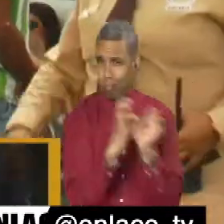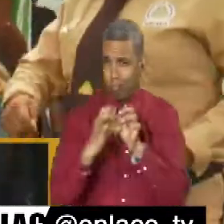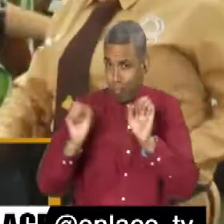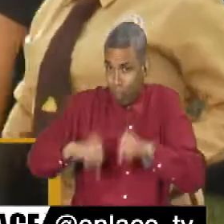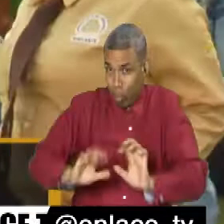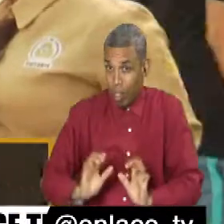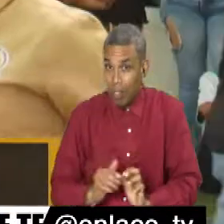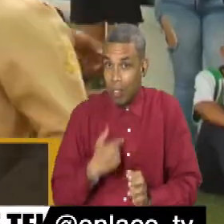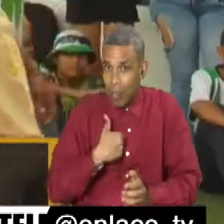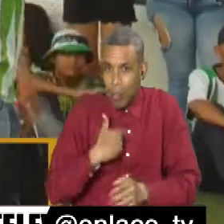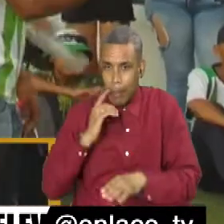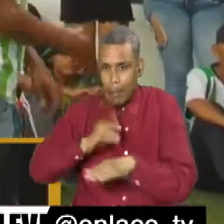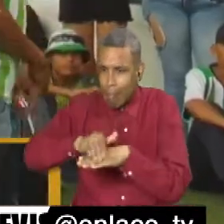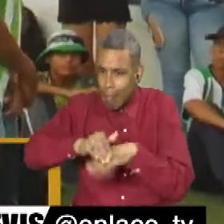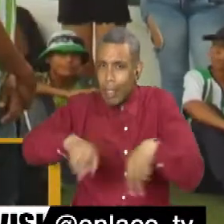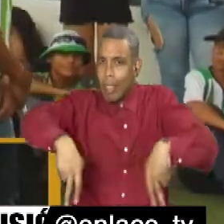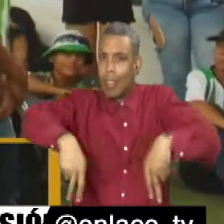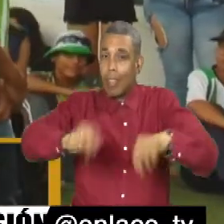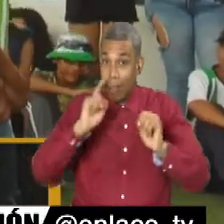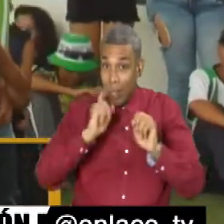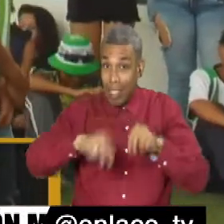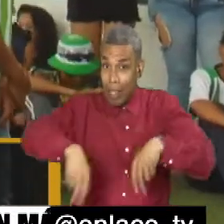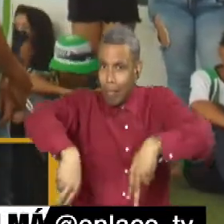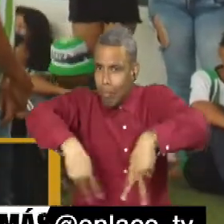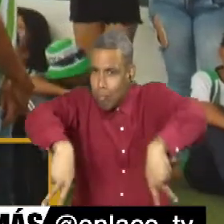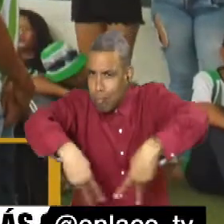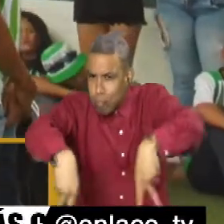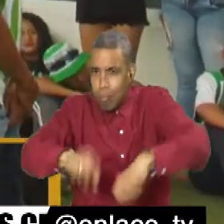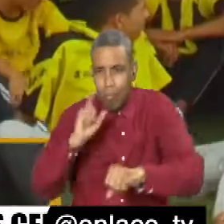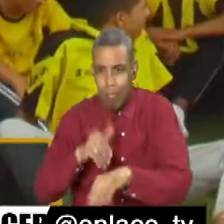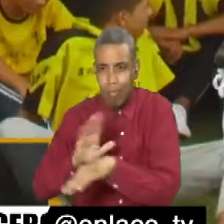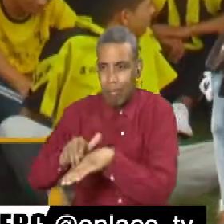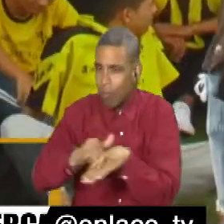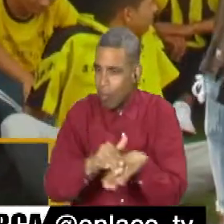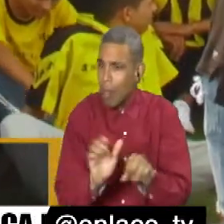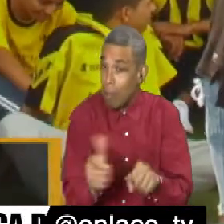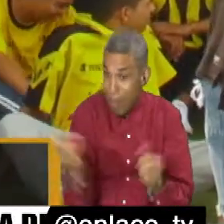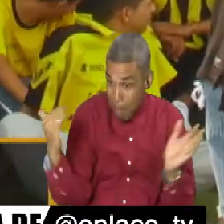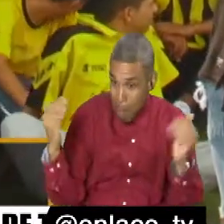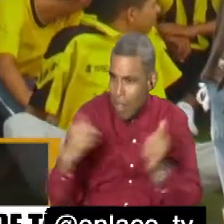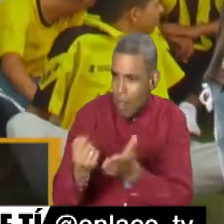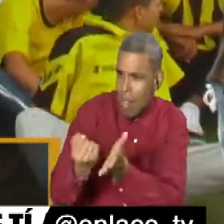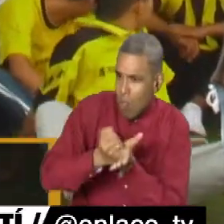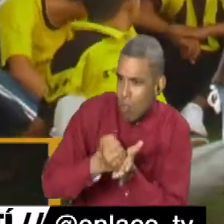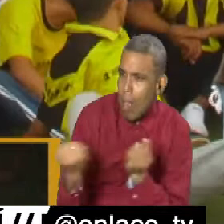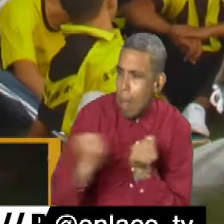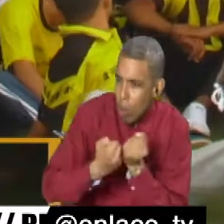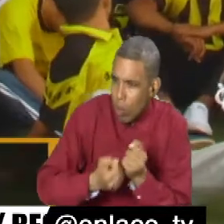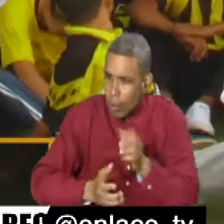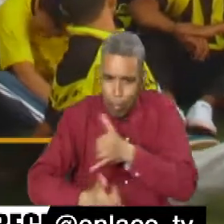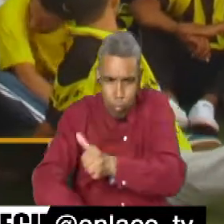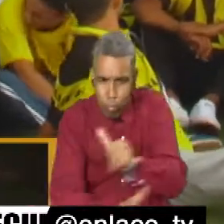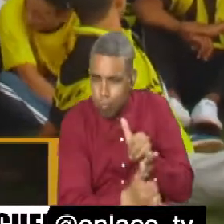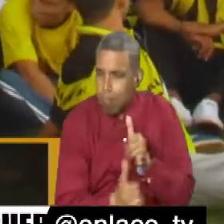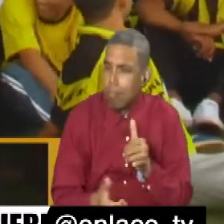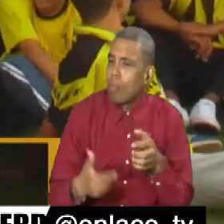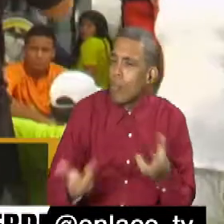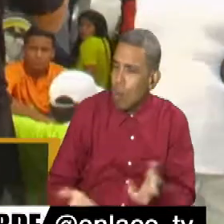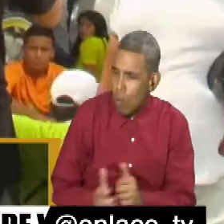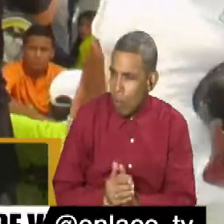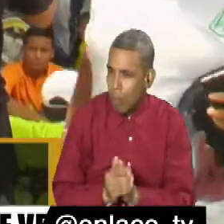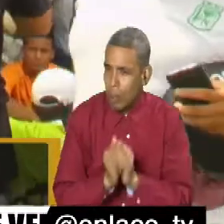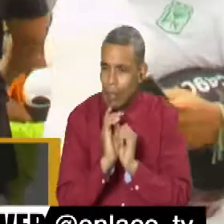trabajo social donde queremos darles oportunidades de empleo, que ellos trabajen dentro de la logística, que nos ayuden a hacer el aseo, que nos ayuden a hacer la campaña de cuidar